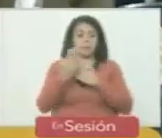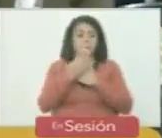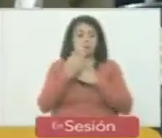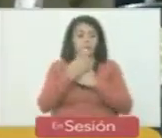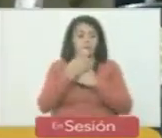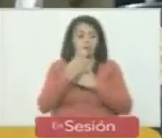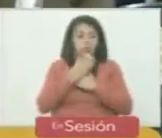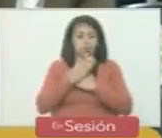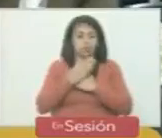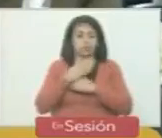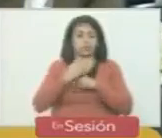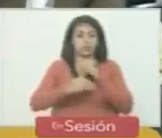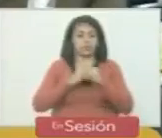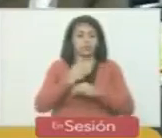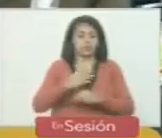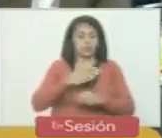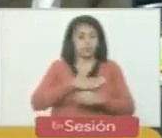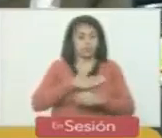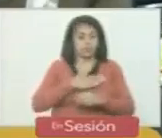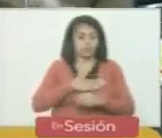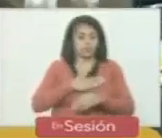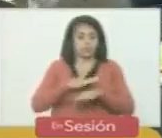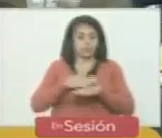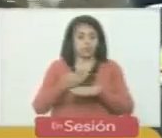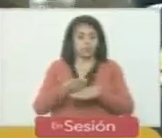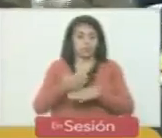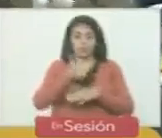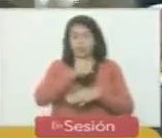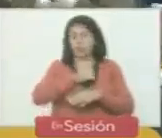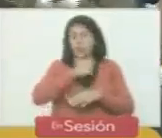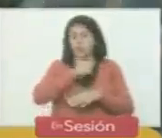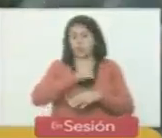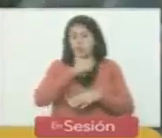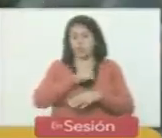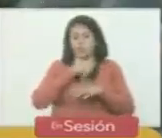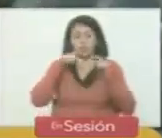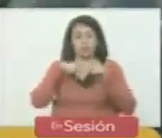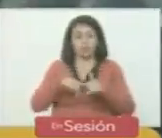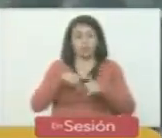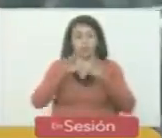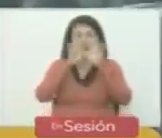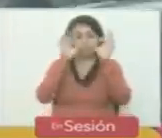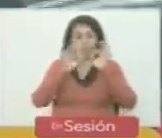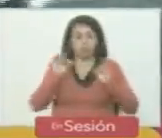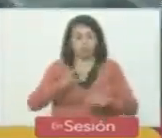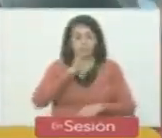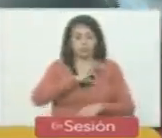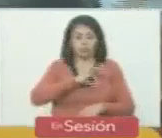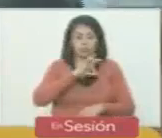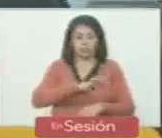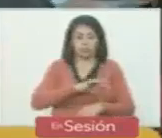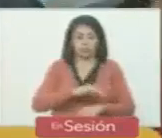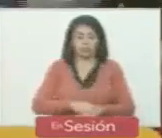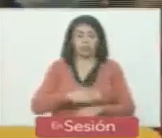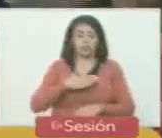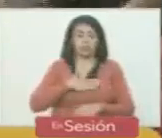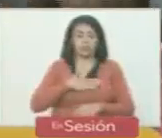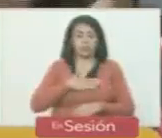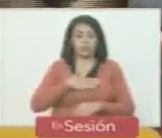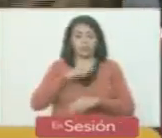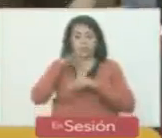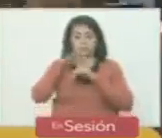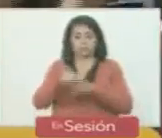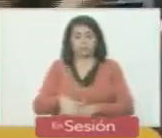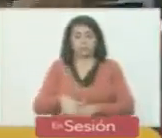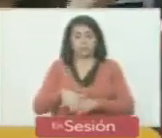y eso es lo que me ha servido a mí para yo sobrevivir en este modelo de sociedad que me humilla, que